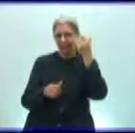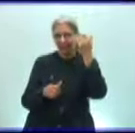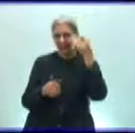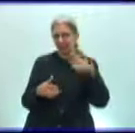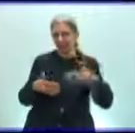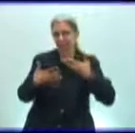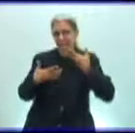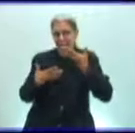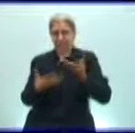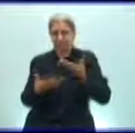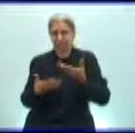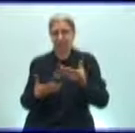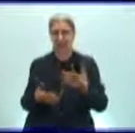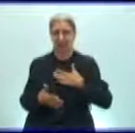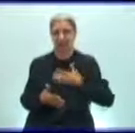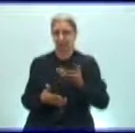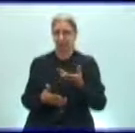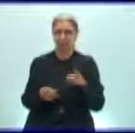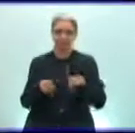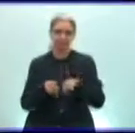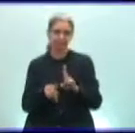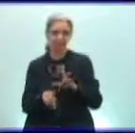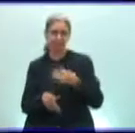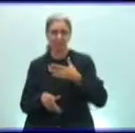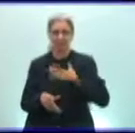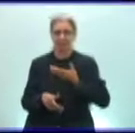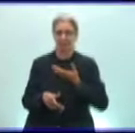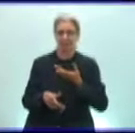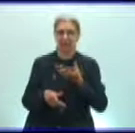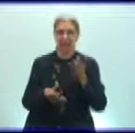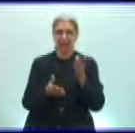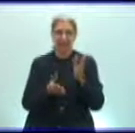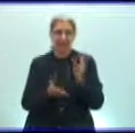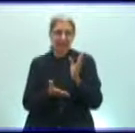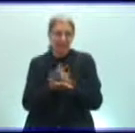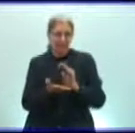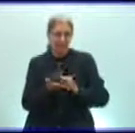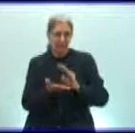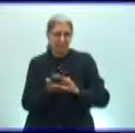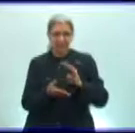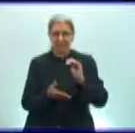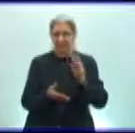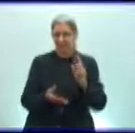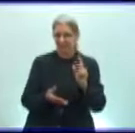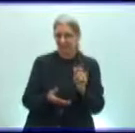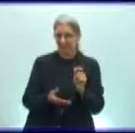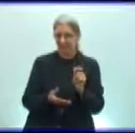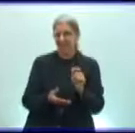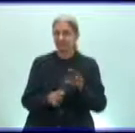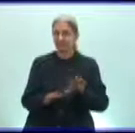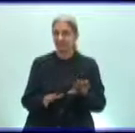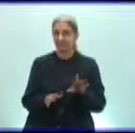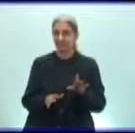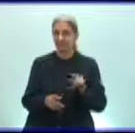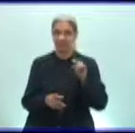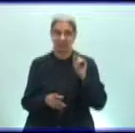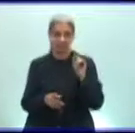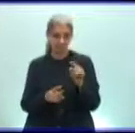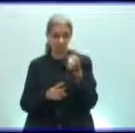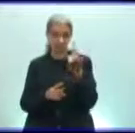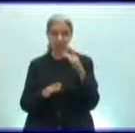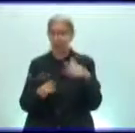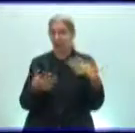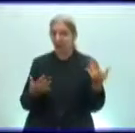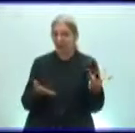numerosos artículos y libros dedicados a la enseñanza de la matemática, tanto nacional como internacional. Y uno de esos libros es precisamente el